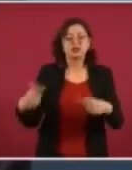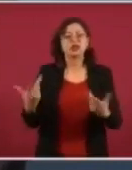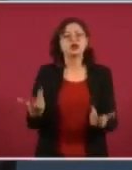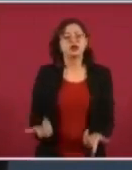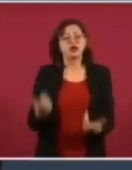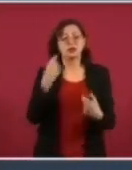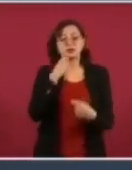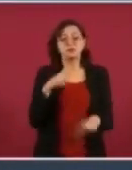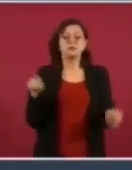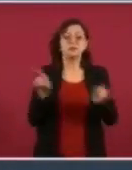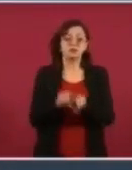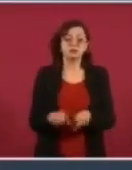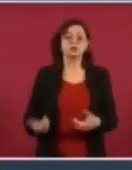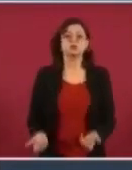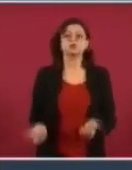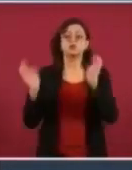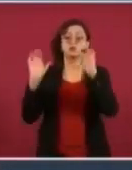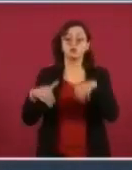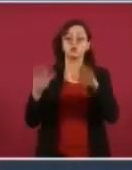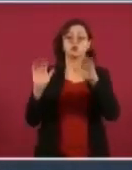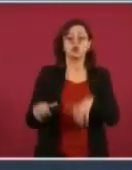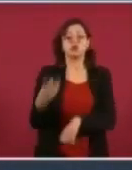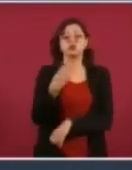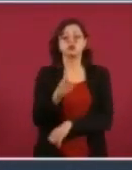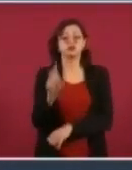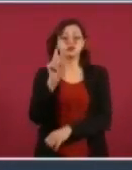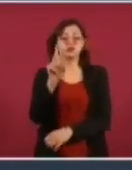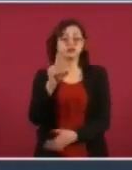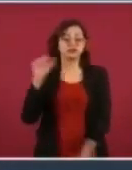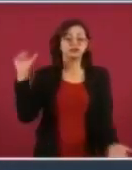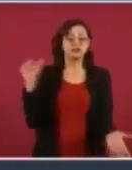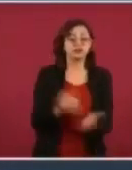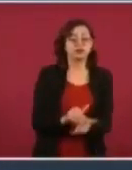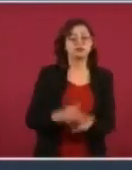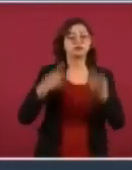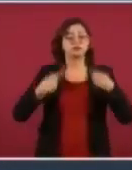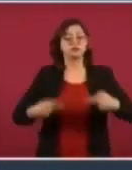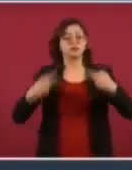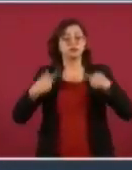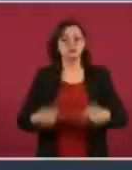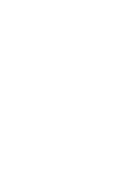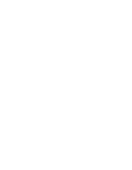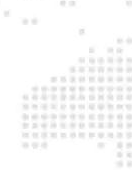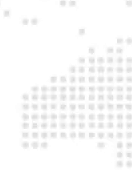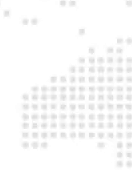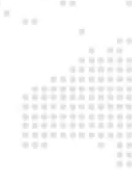230.000 empleos permanentes.